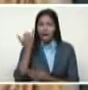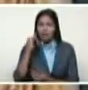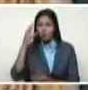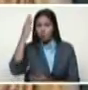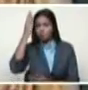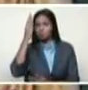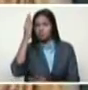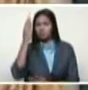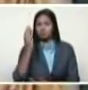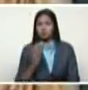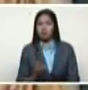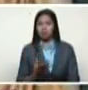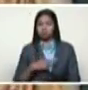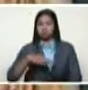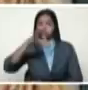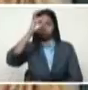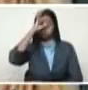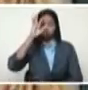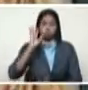conciencia. Está